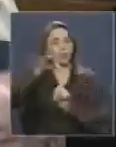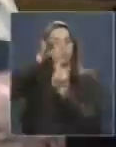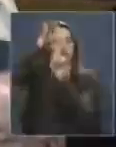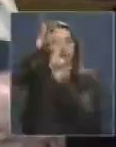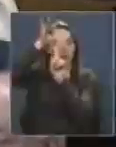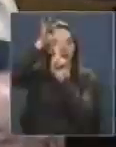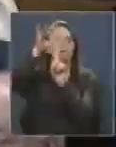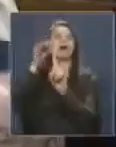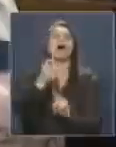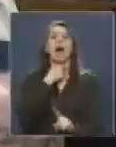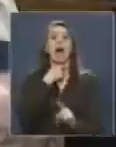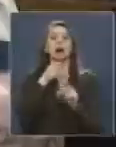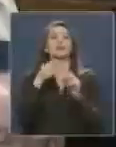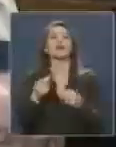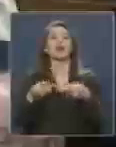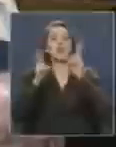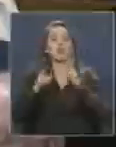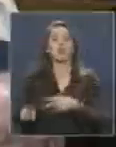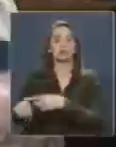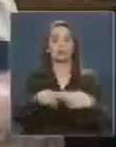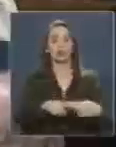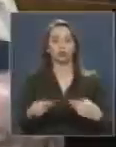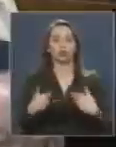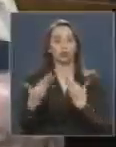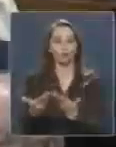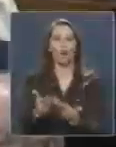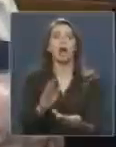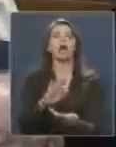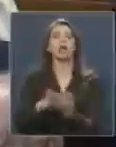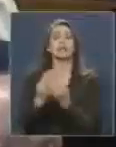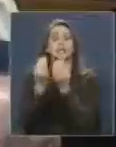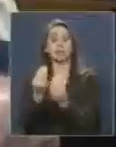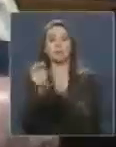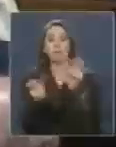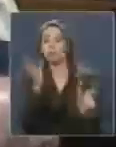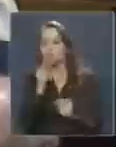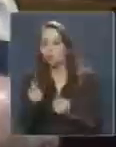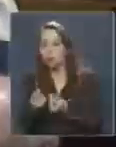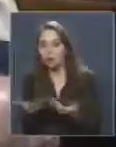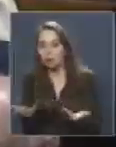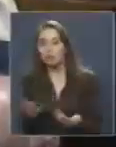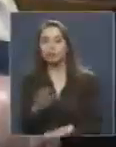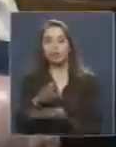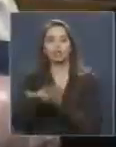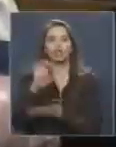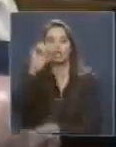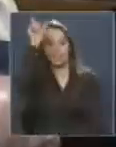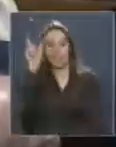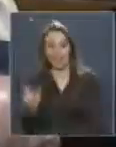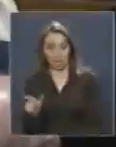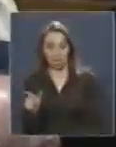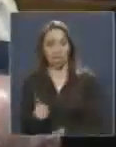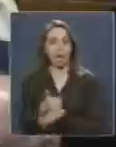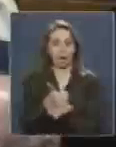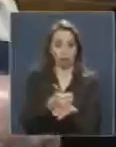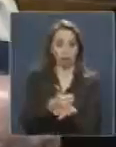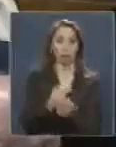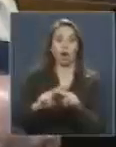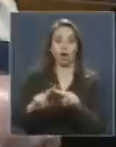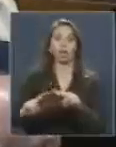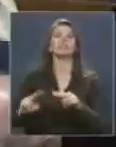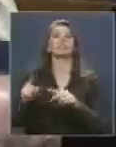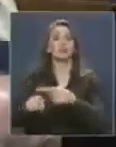la garantía de los derechos sociales, el bienestar de los más desposeídos. El Che contribuyó a construir una sociedad